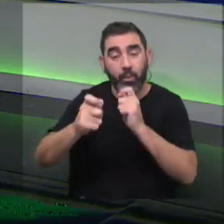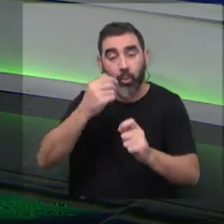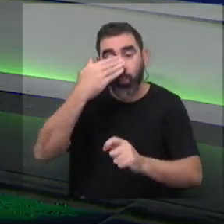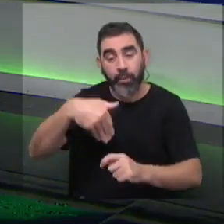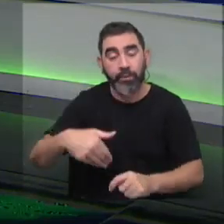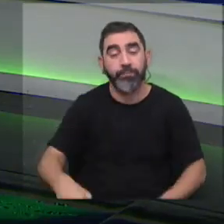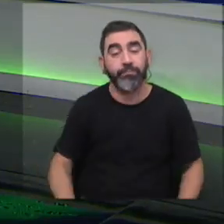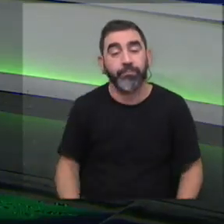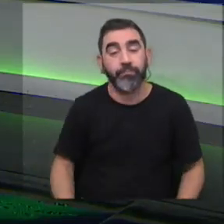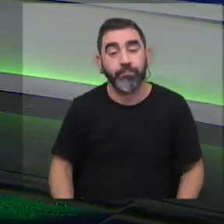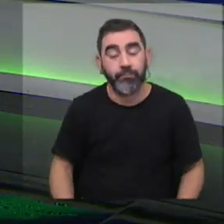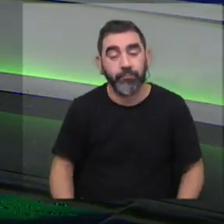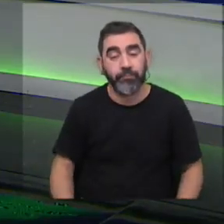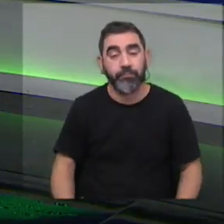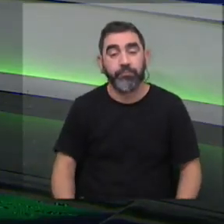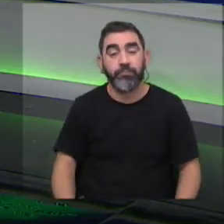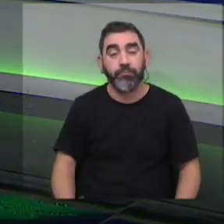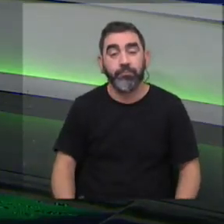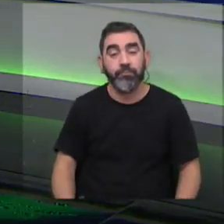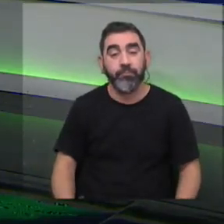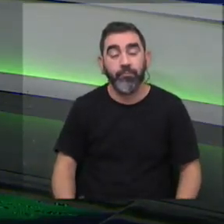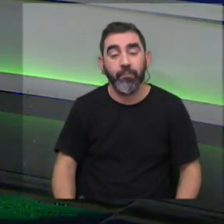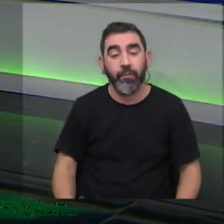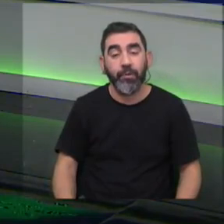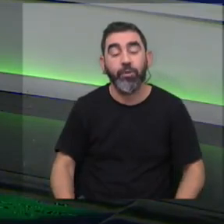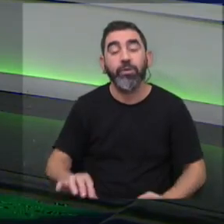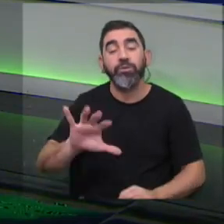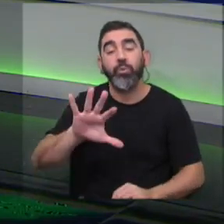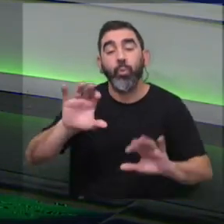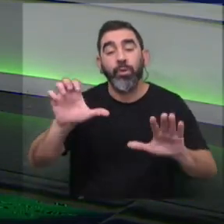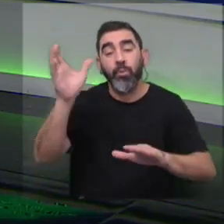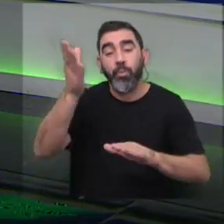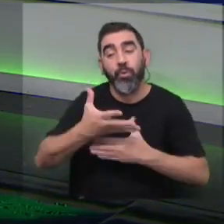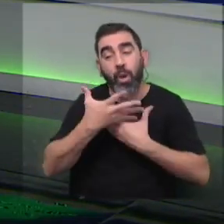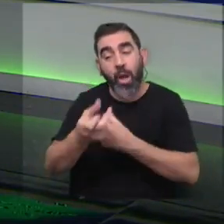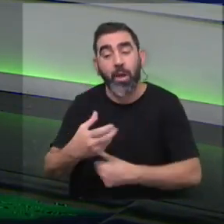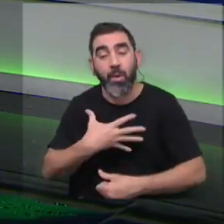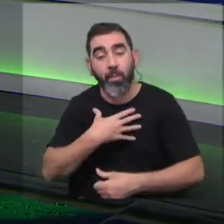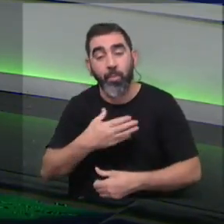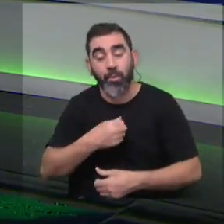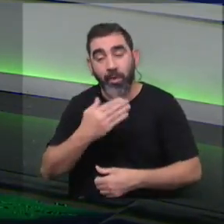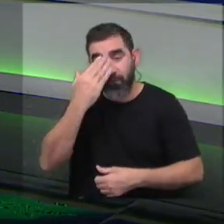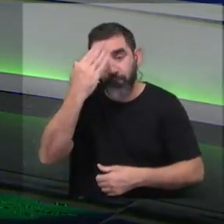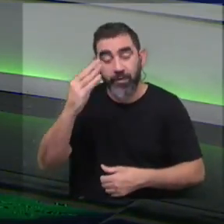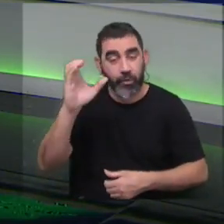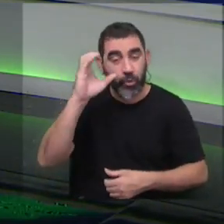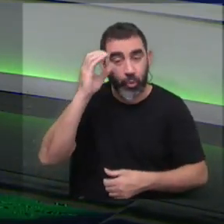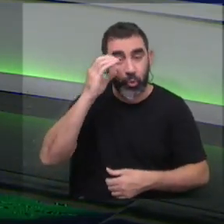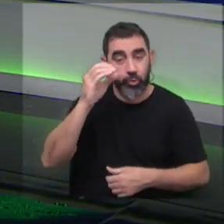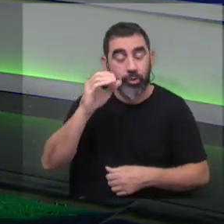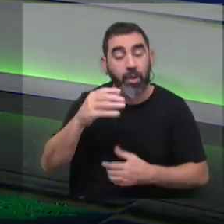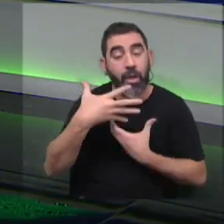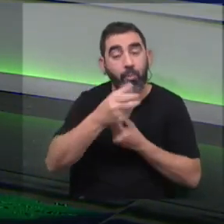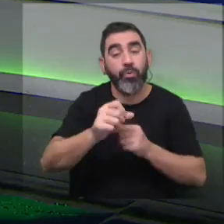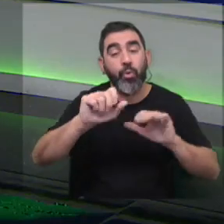cifra Pos internas partidarias riport la apoya 56 de los blancos a la frenteamplista Carolina cose la